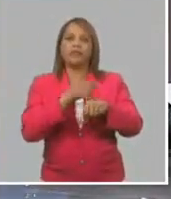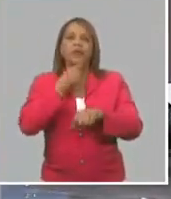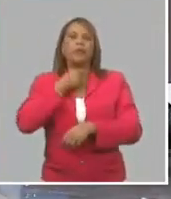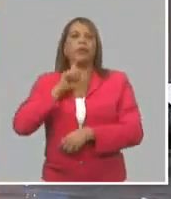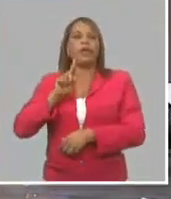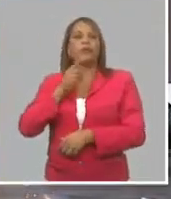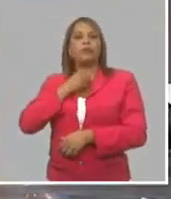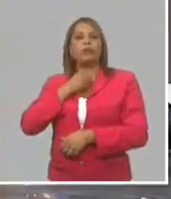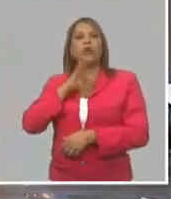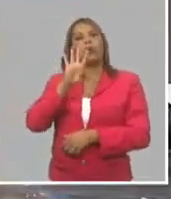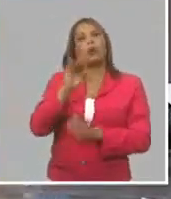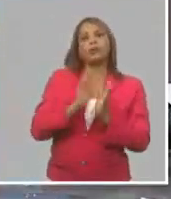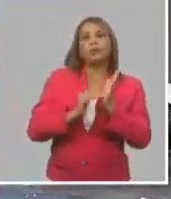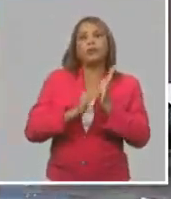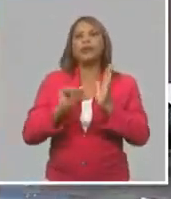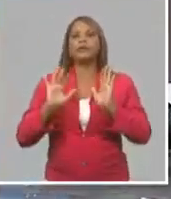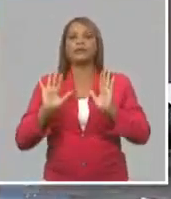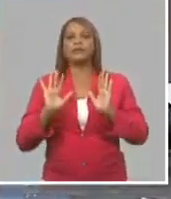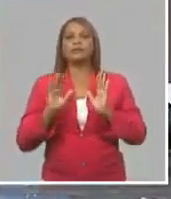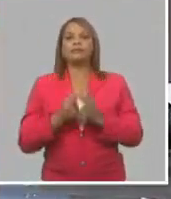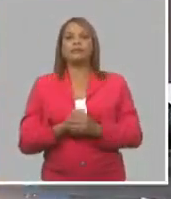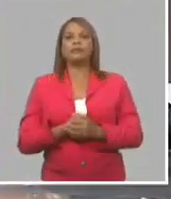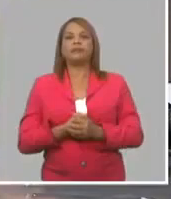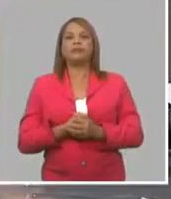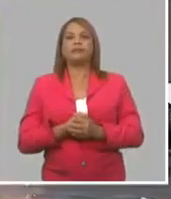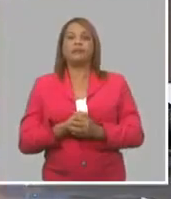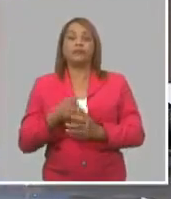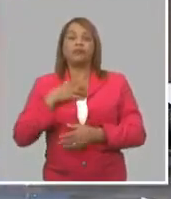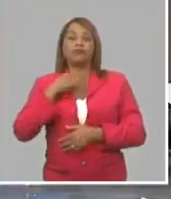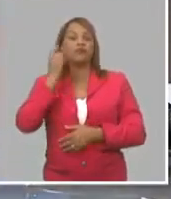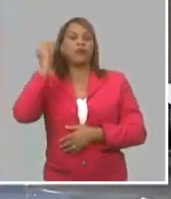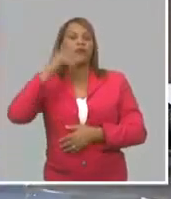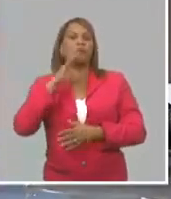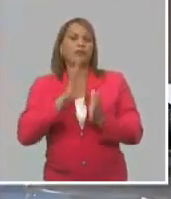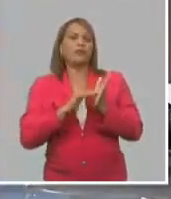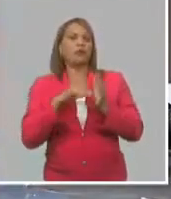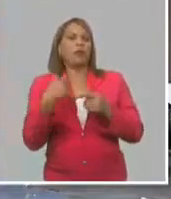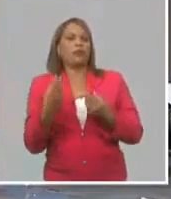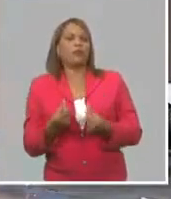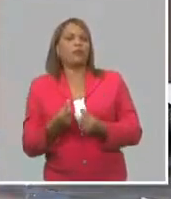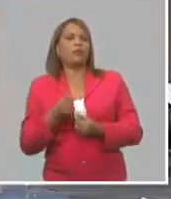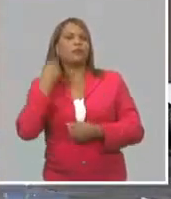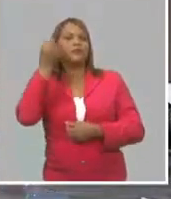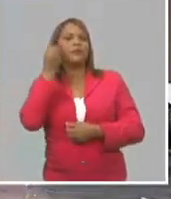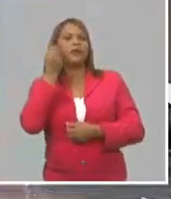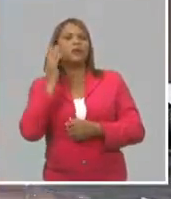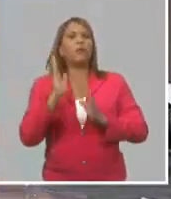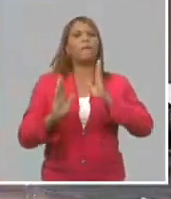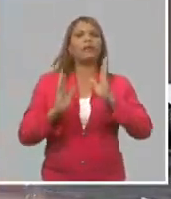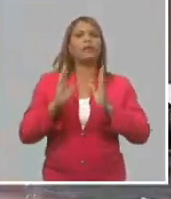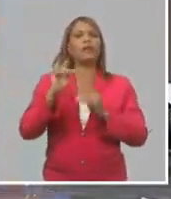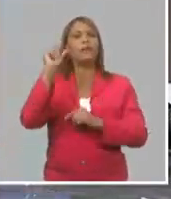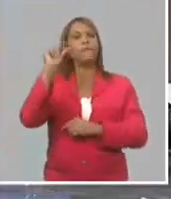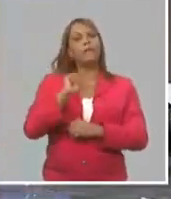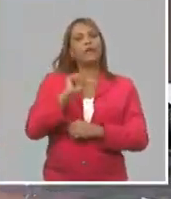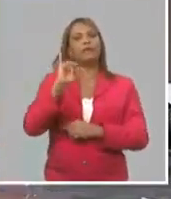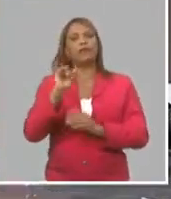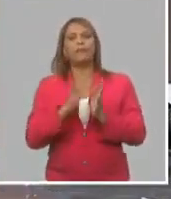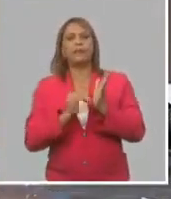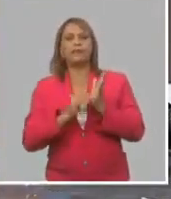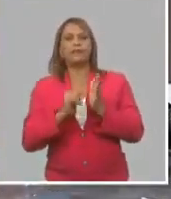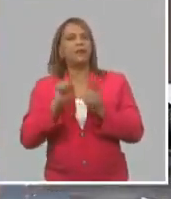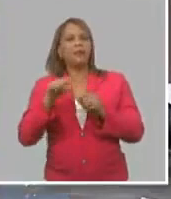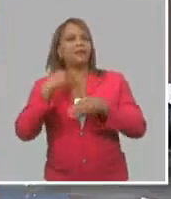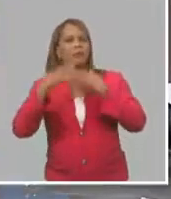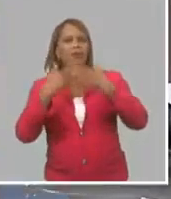puedes y doy cuatro meses y nosotros tenemos definidos los meses y vamos a hacer estamos pensando que si un período no menor de seis meses pero eso